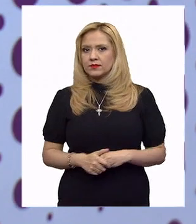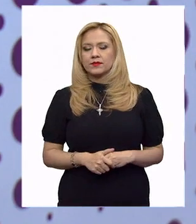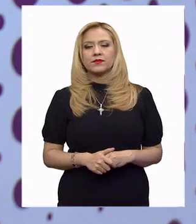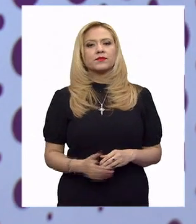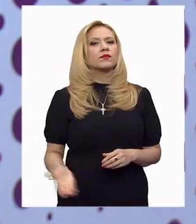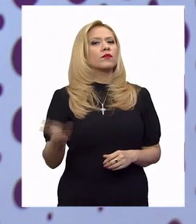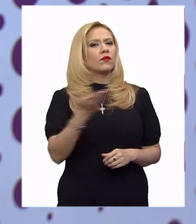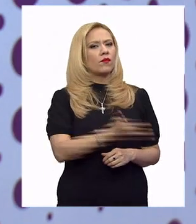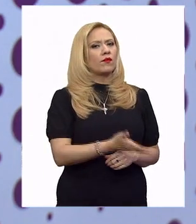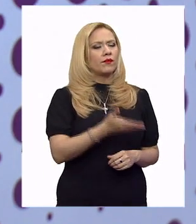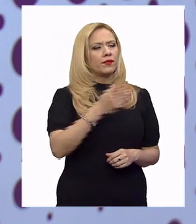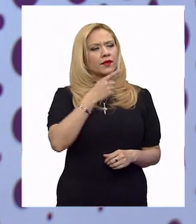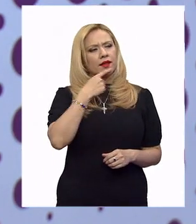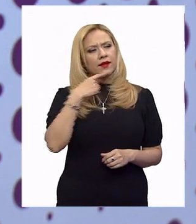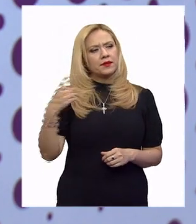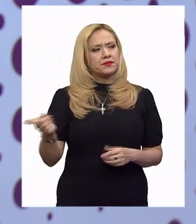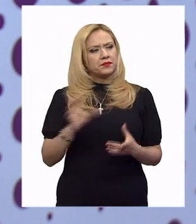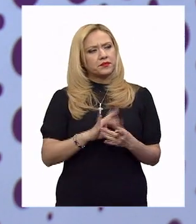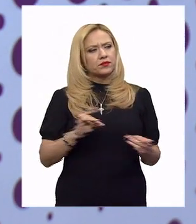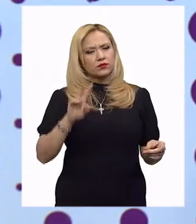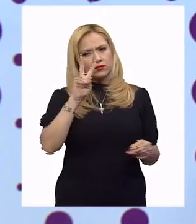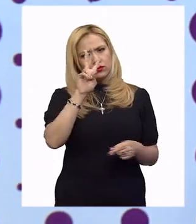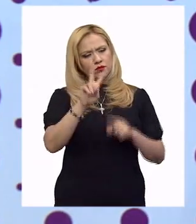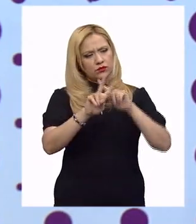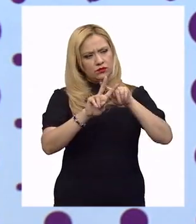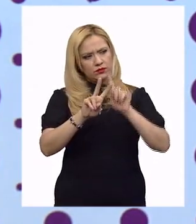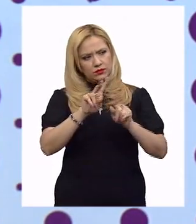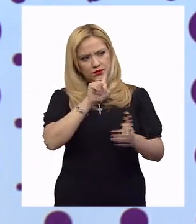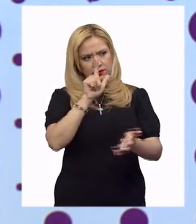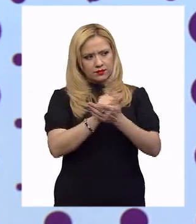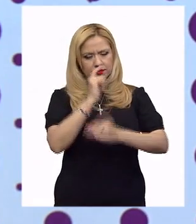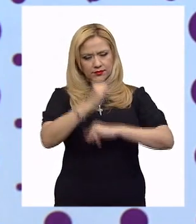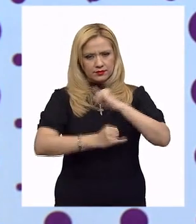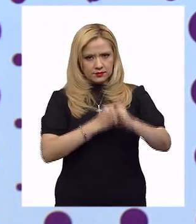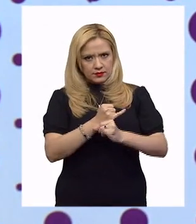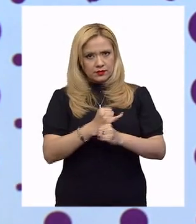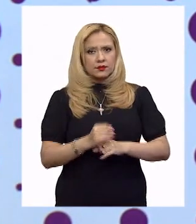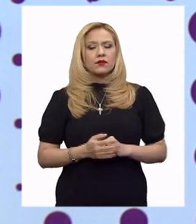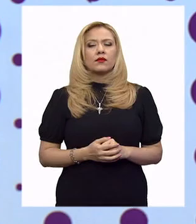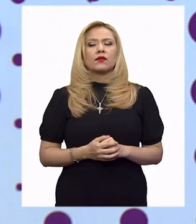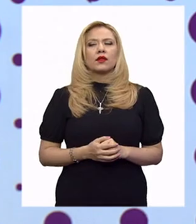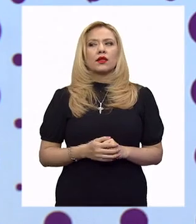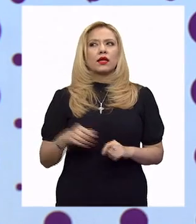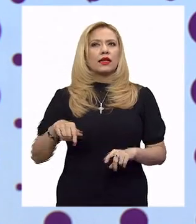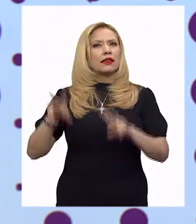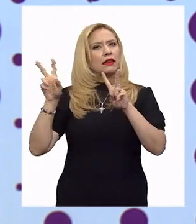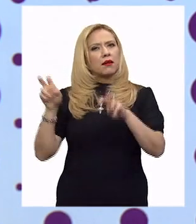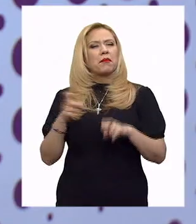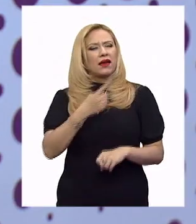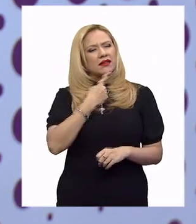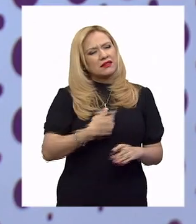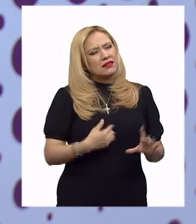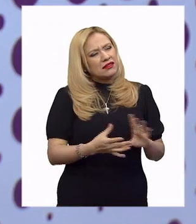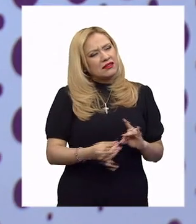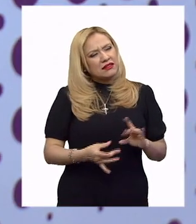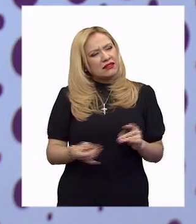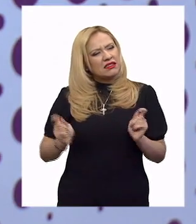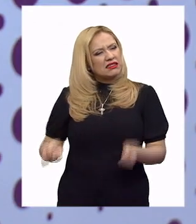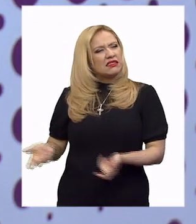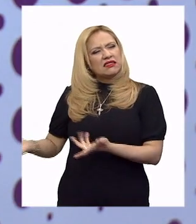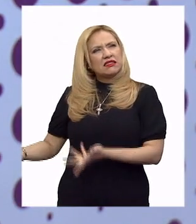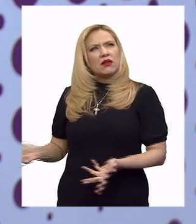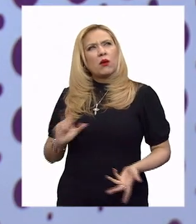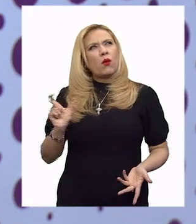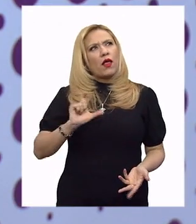Priscila, Isa mencionaba que hay 2 convenciones, tratados internacionales en esta materia. ¿Qué nos puedes decir desde